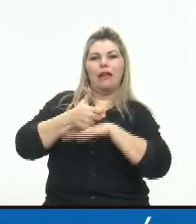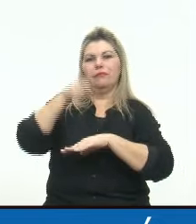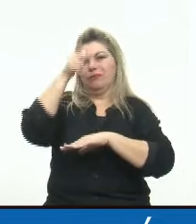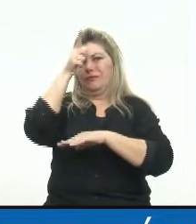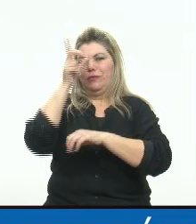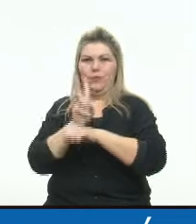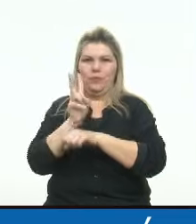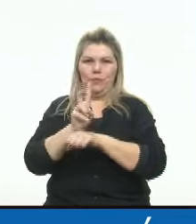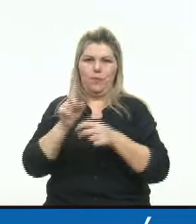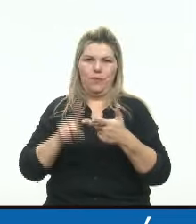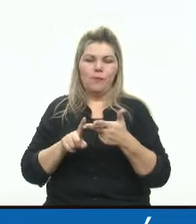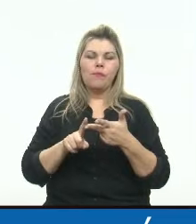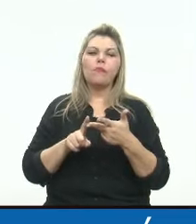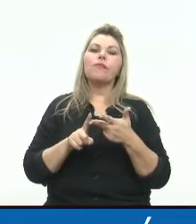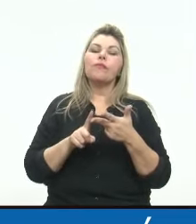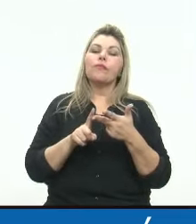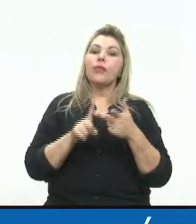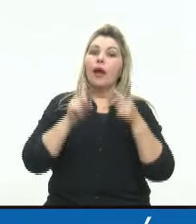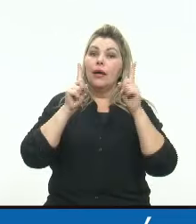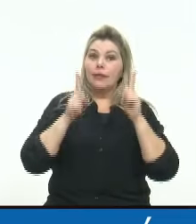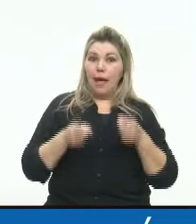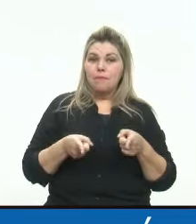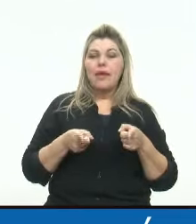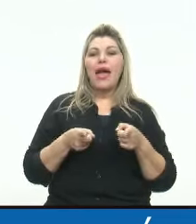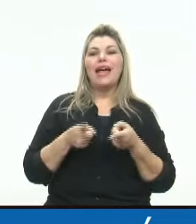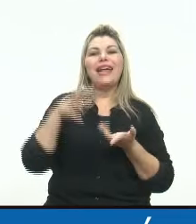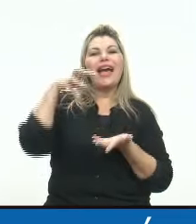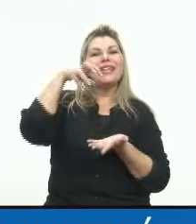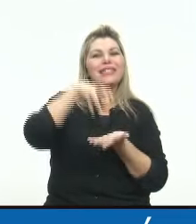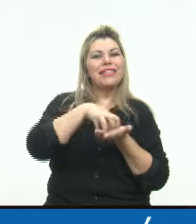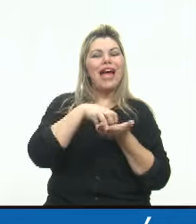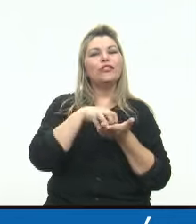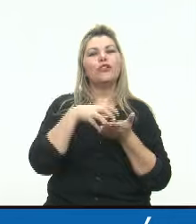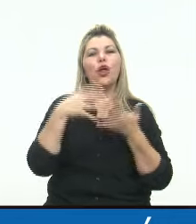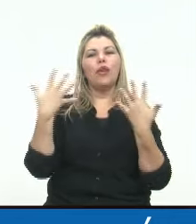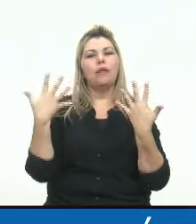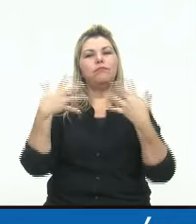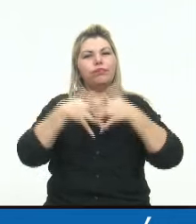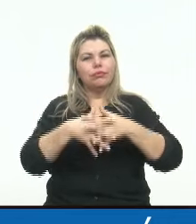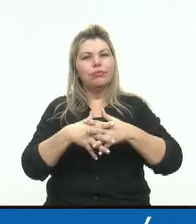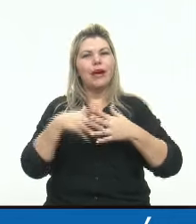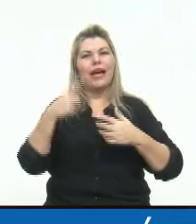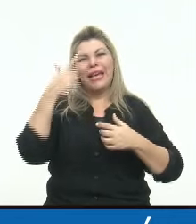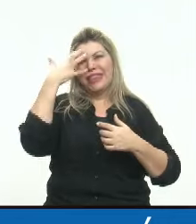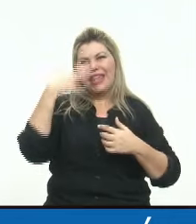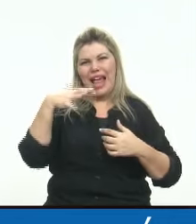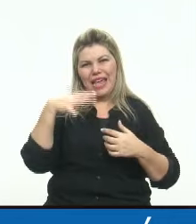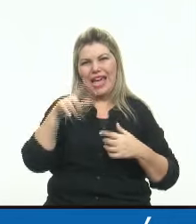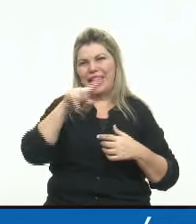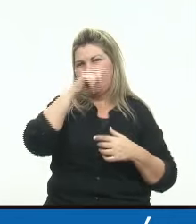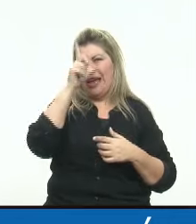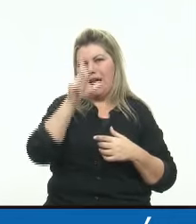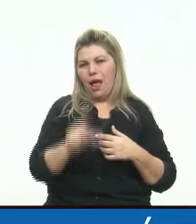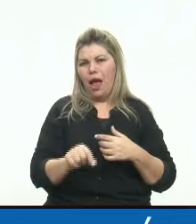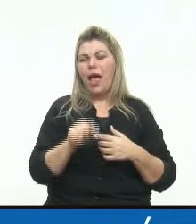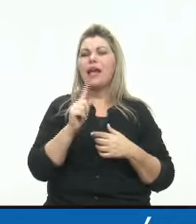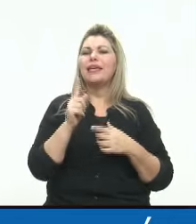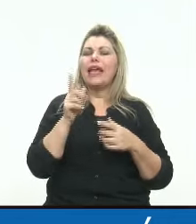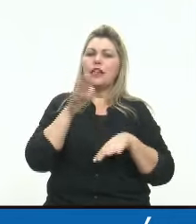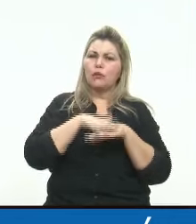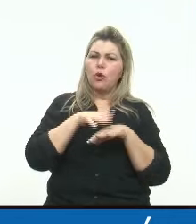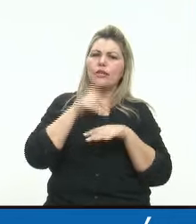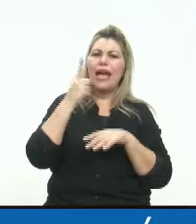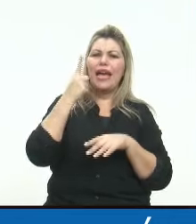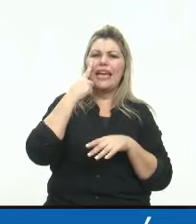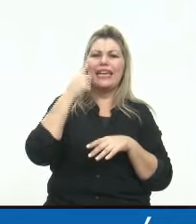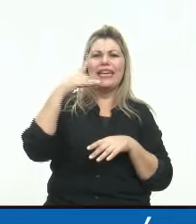También se puso en funcionamiento el Centro de Fusión de Inteligencia Criminal a cargo de la DINIC, la Dirección Nacional de Inteligencia Criminal, que